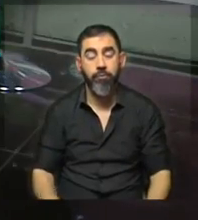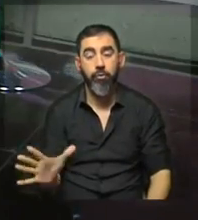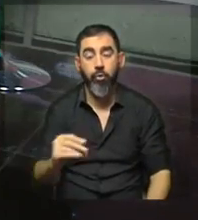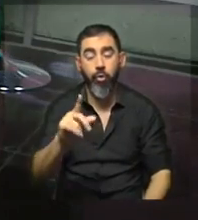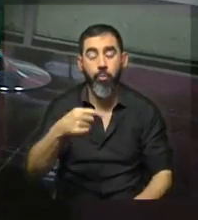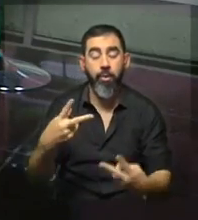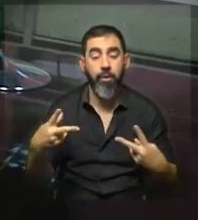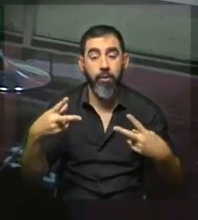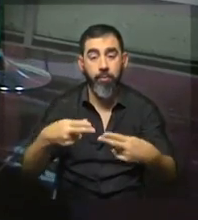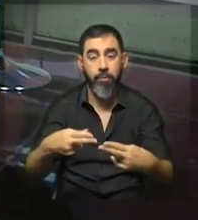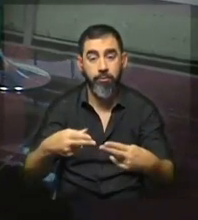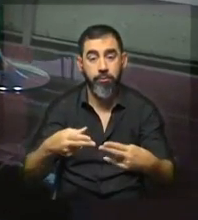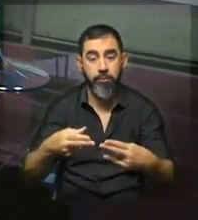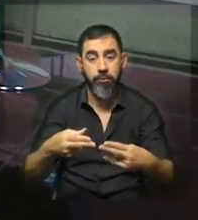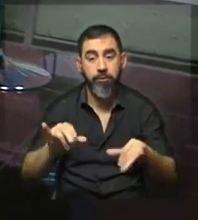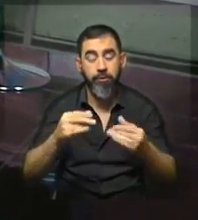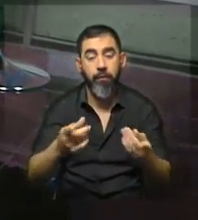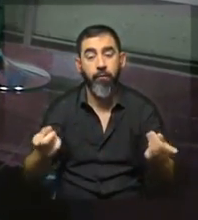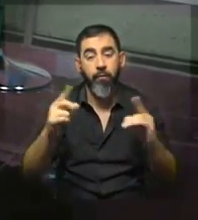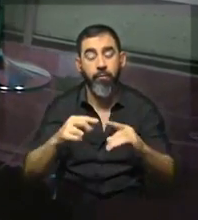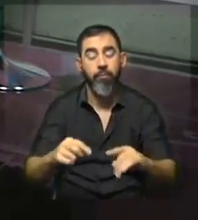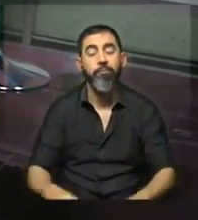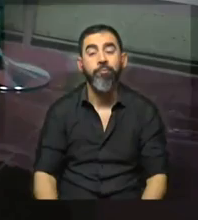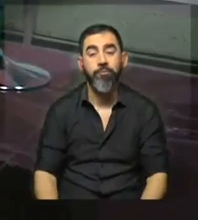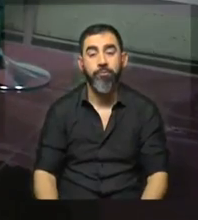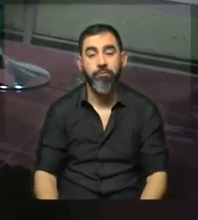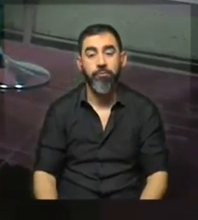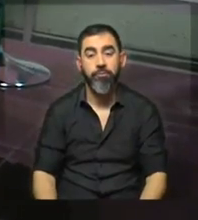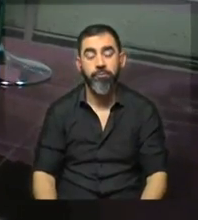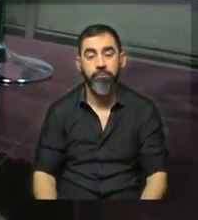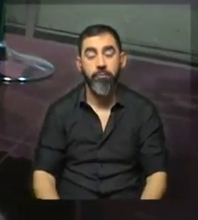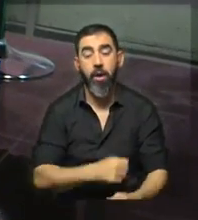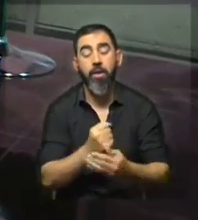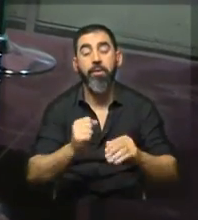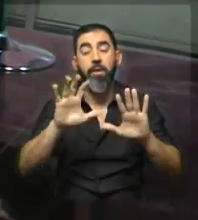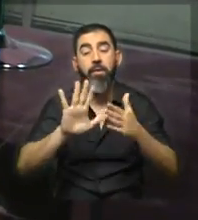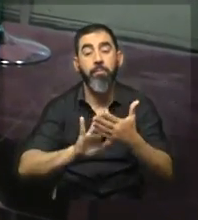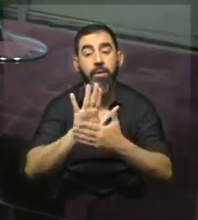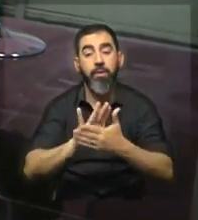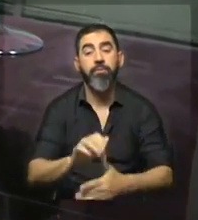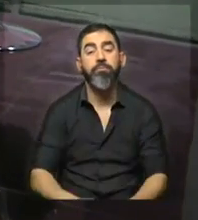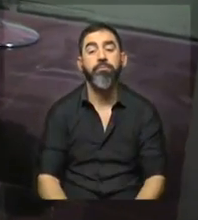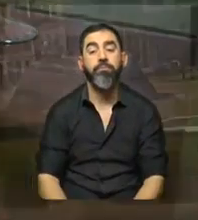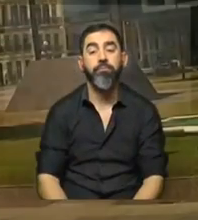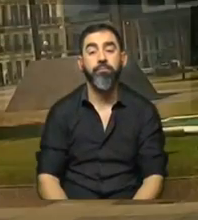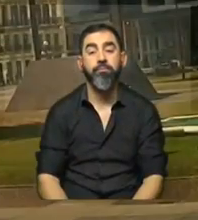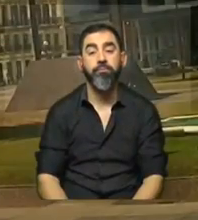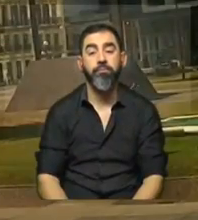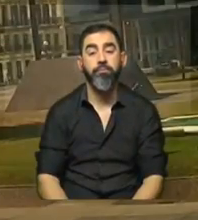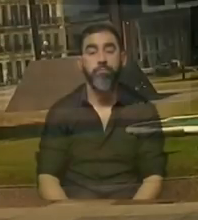la pausa, ¿eh? Vamos a hacer una pausa muy cortita y seguimos hasta las 10 de la mañana aquí en Ciudad Vieja.